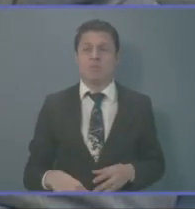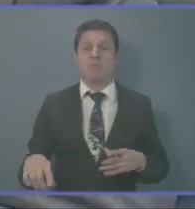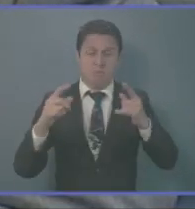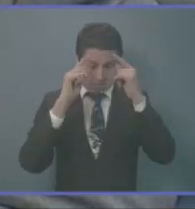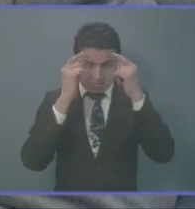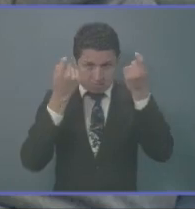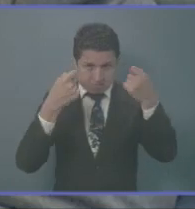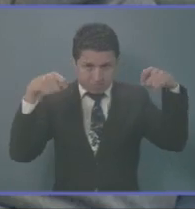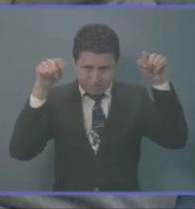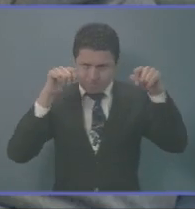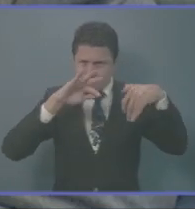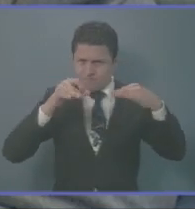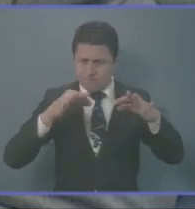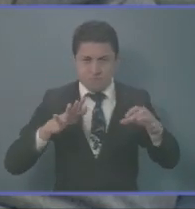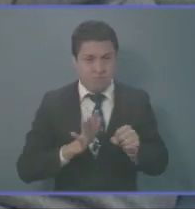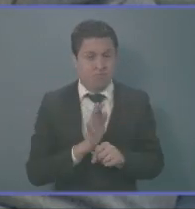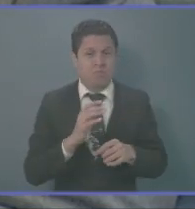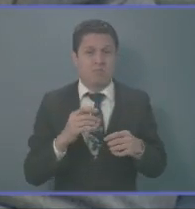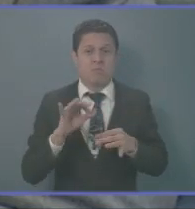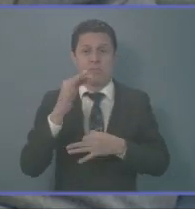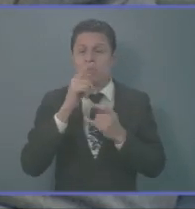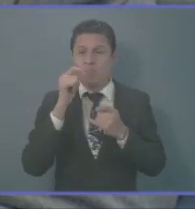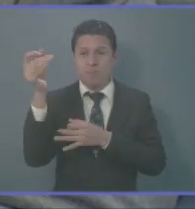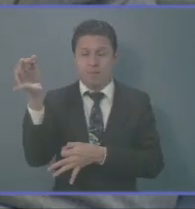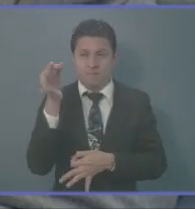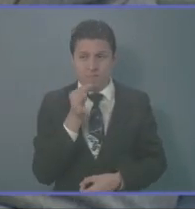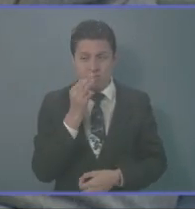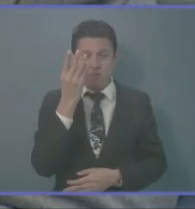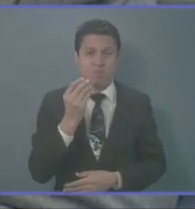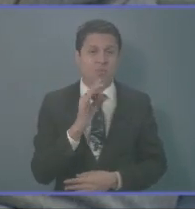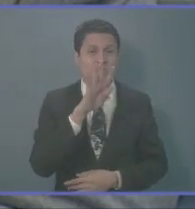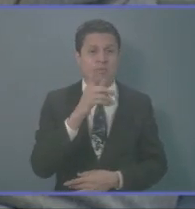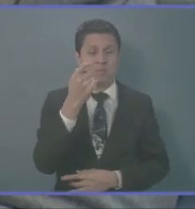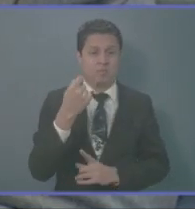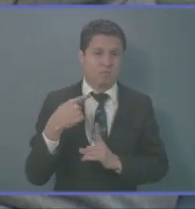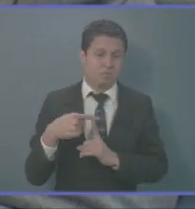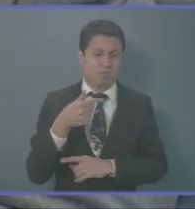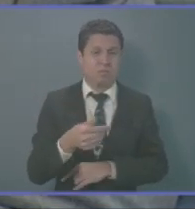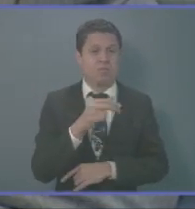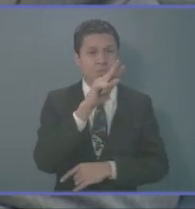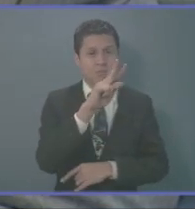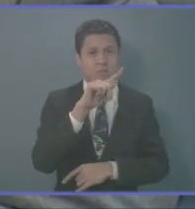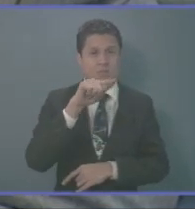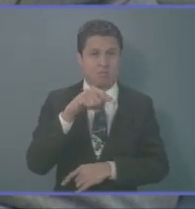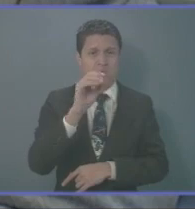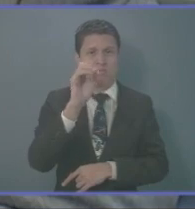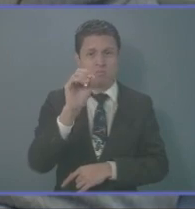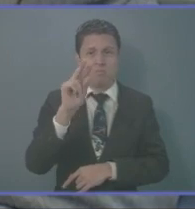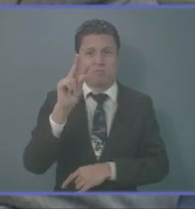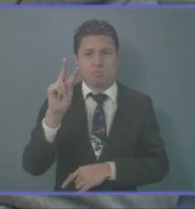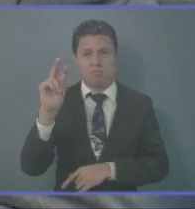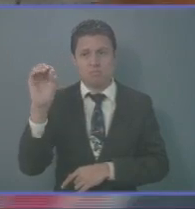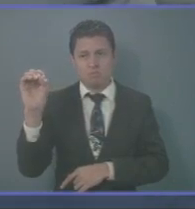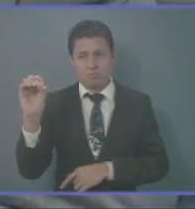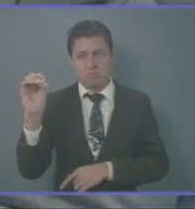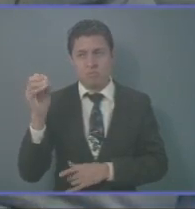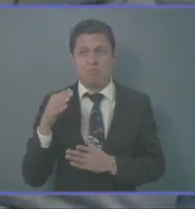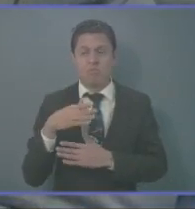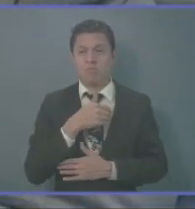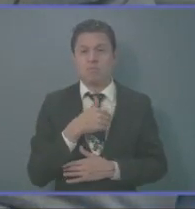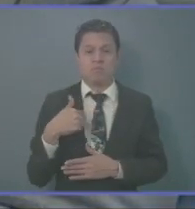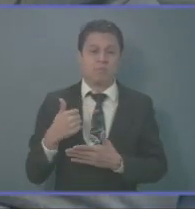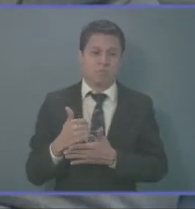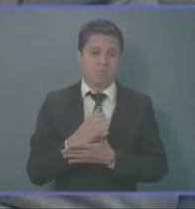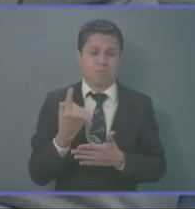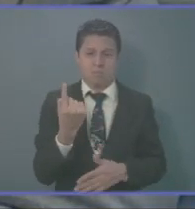ratifícase en todas y cada una de sus partes la carta de intención de fecha 4 de abril de 2020, suscrita por el señor ministro de